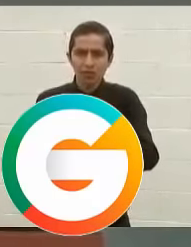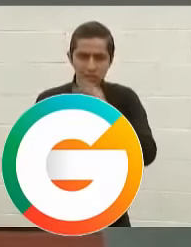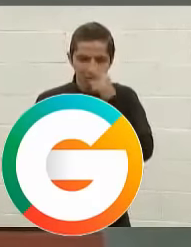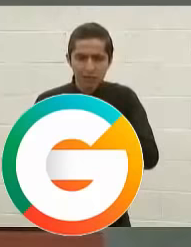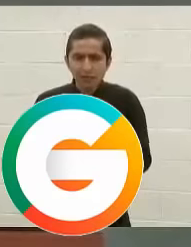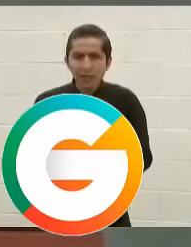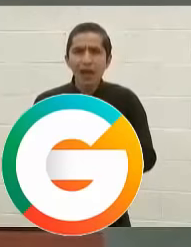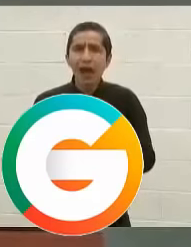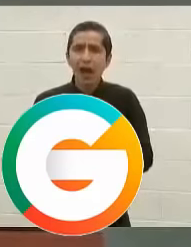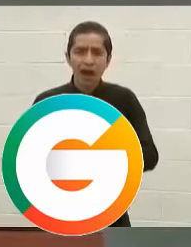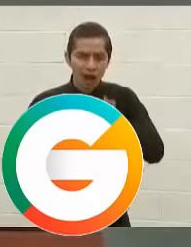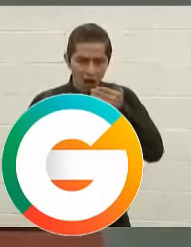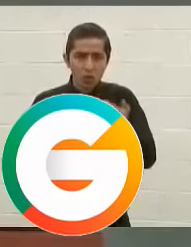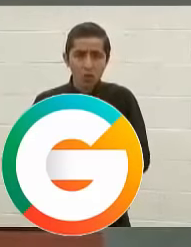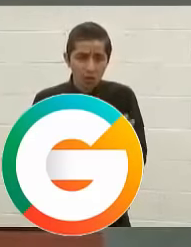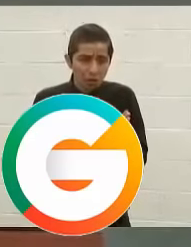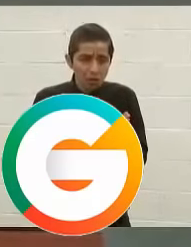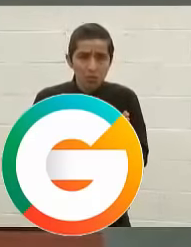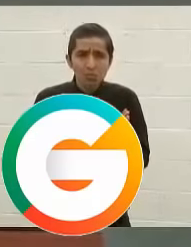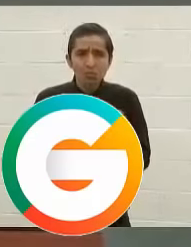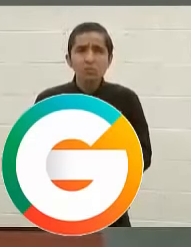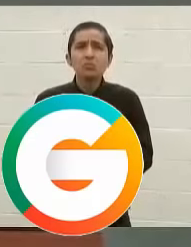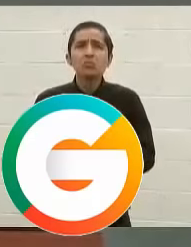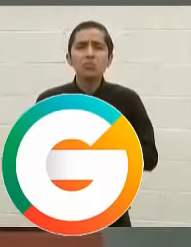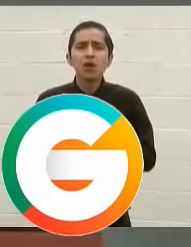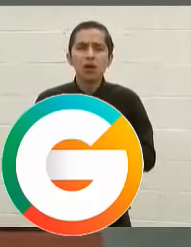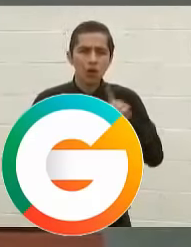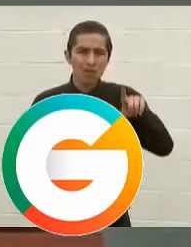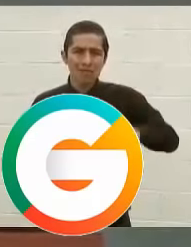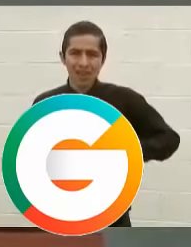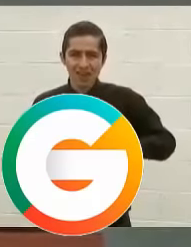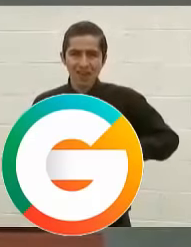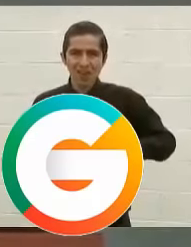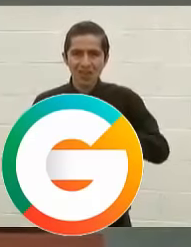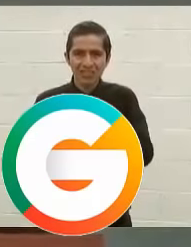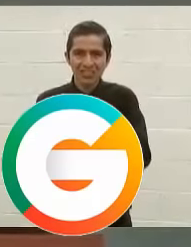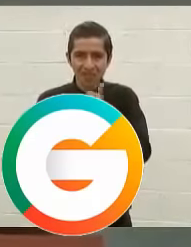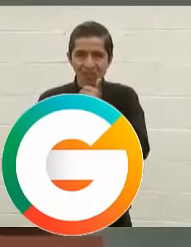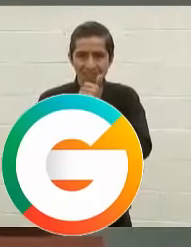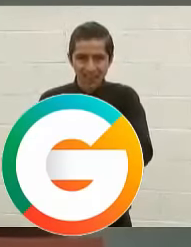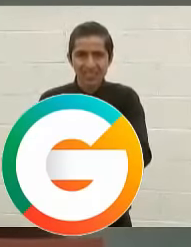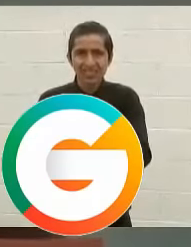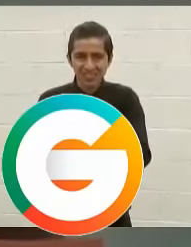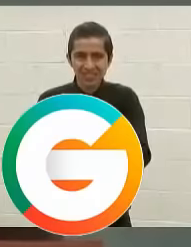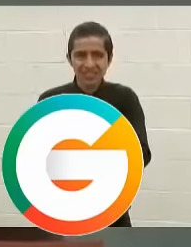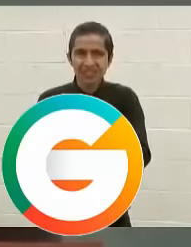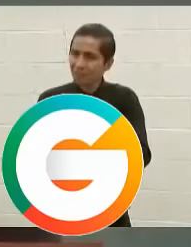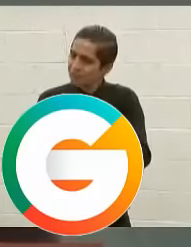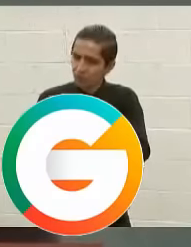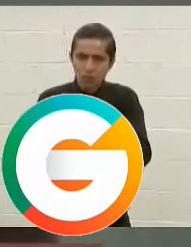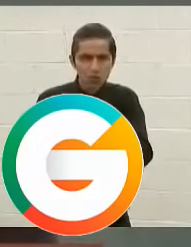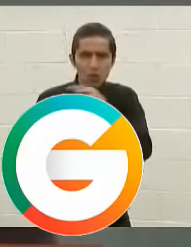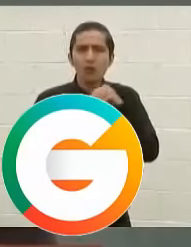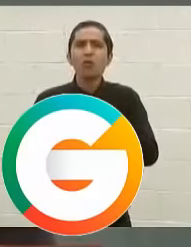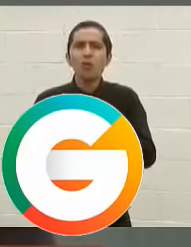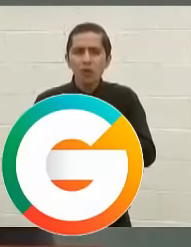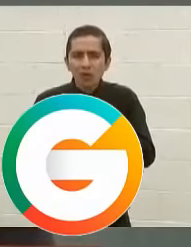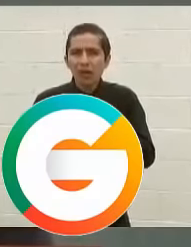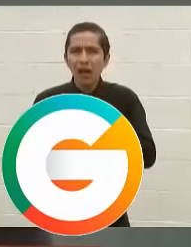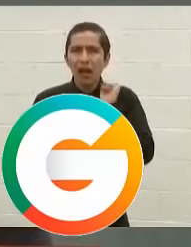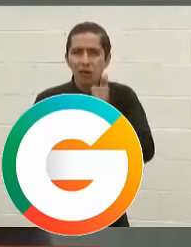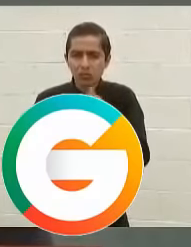Ponemos a disposición del gobierno de la ciudad todas las capacidades